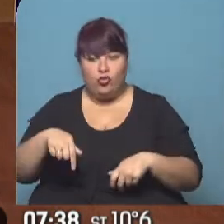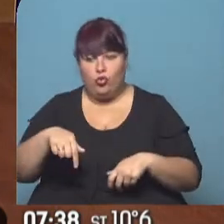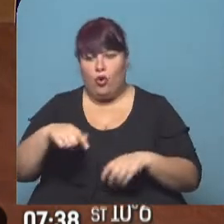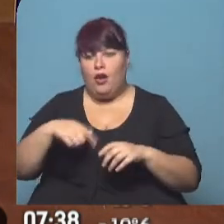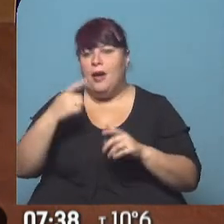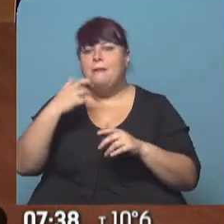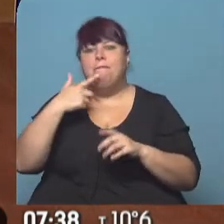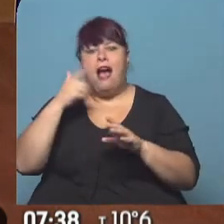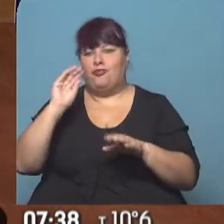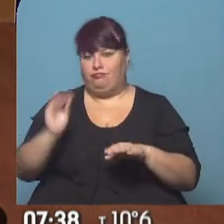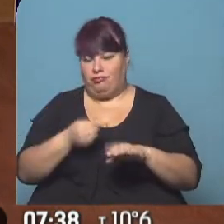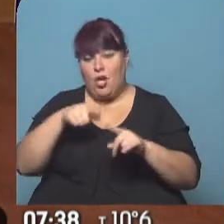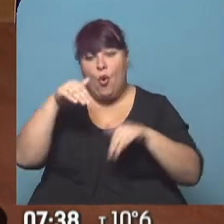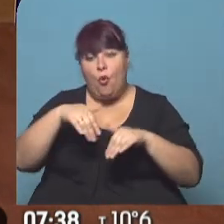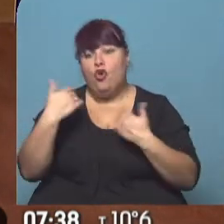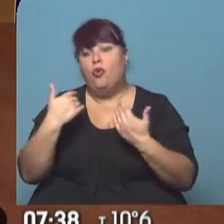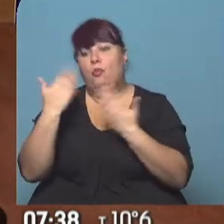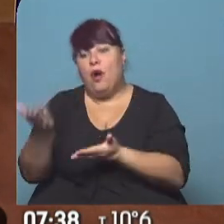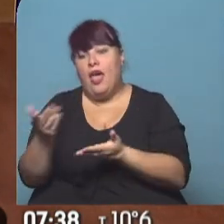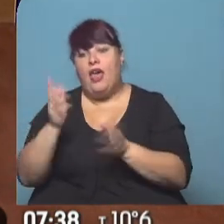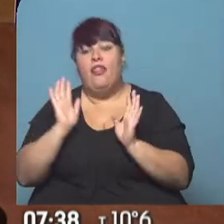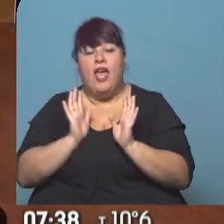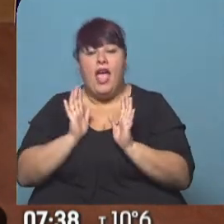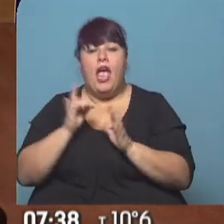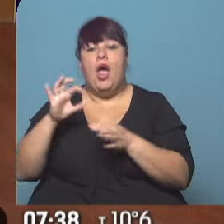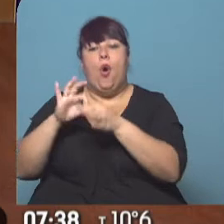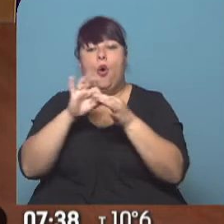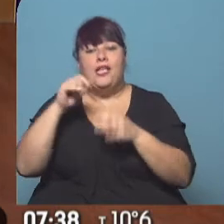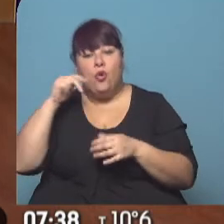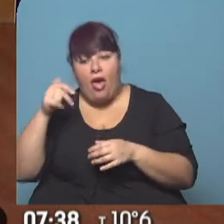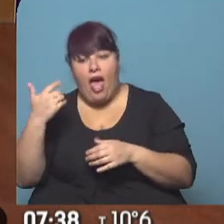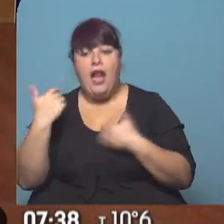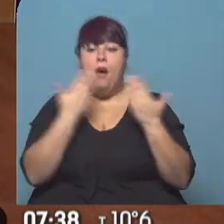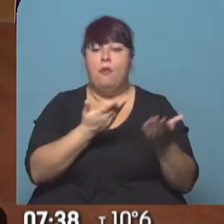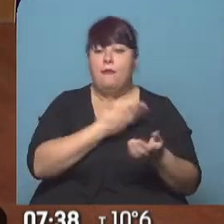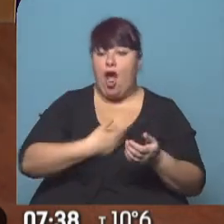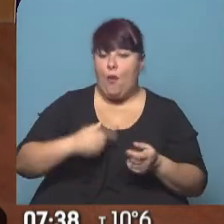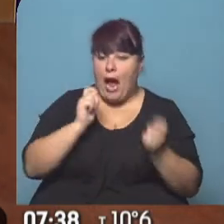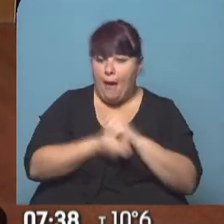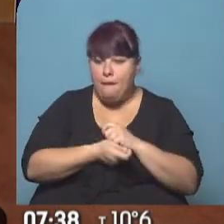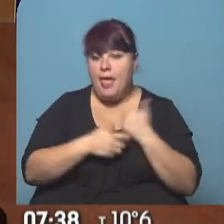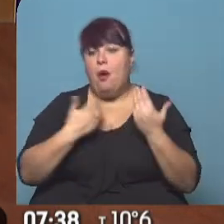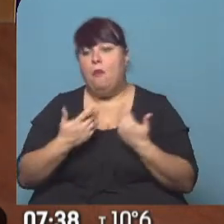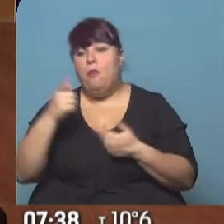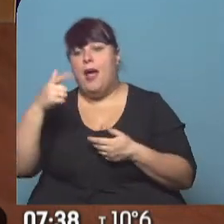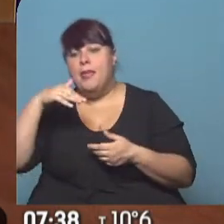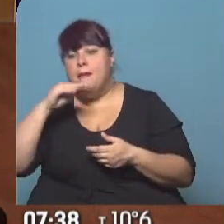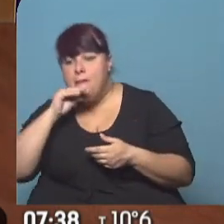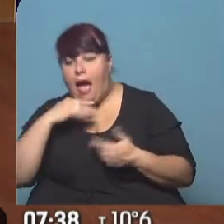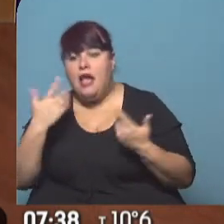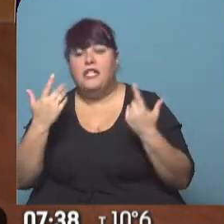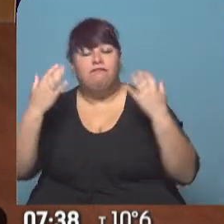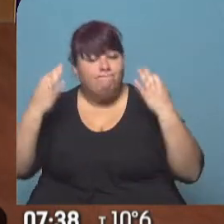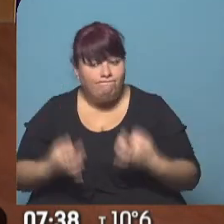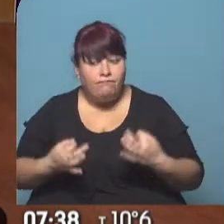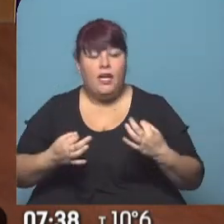superó las PASO. Entonces esos votos pueden ir para Unidad Ciudadana, pueden ir para el oficialismo de Cambiemos, pueden ir para Sergio Massa. Bueno, lo cierto